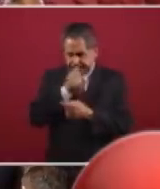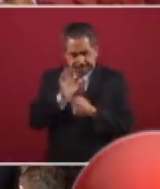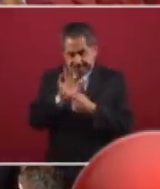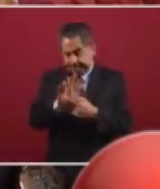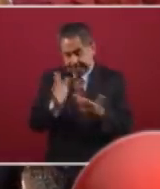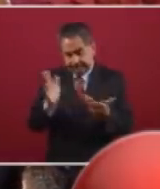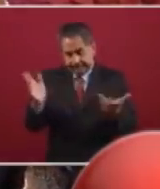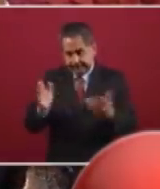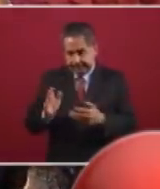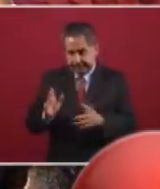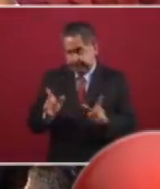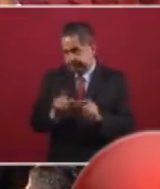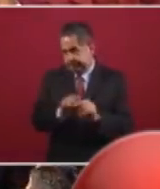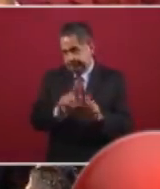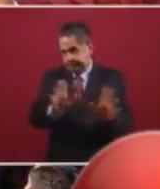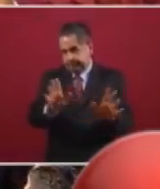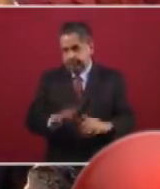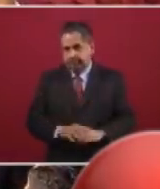presentamos